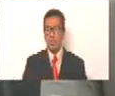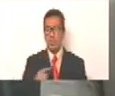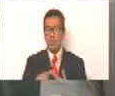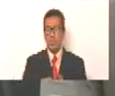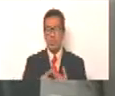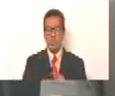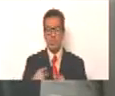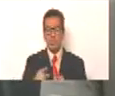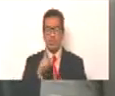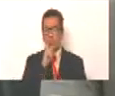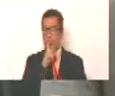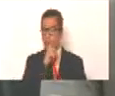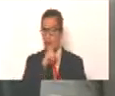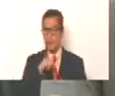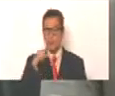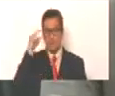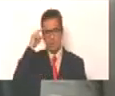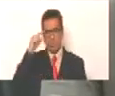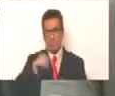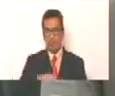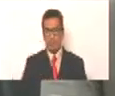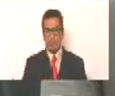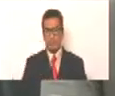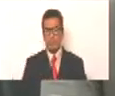nos llaman,